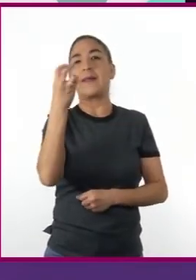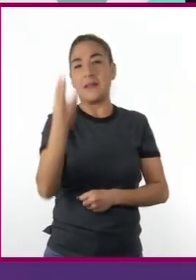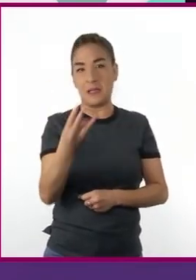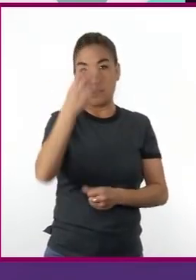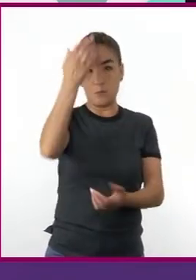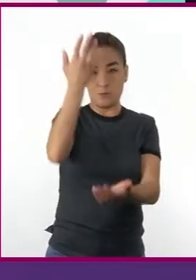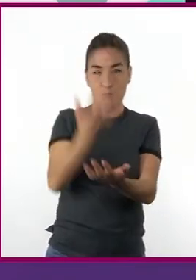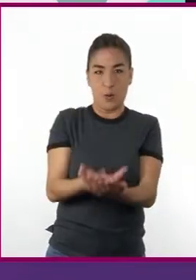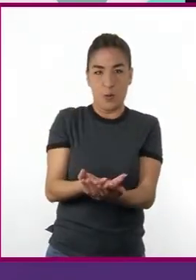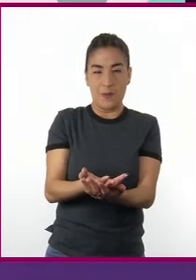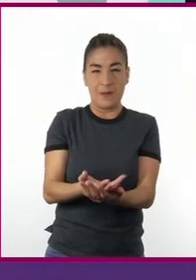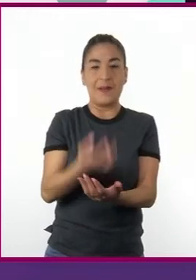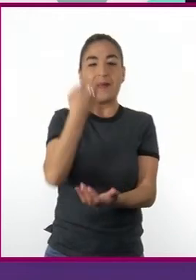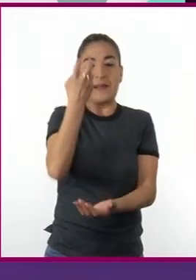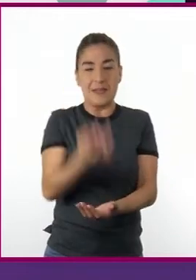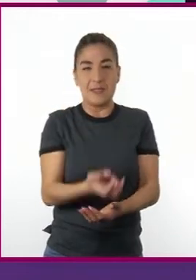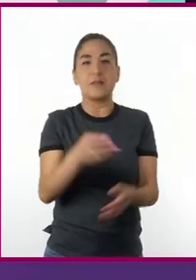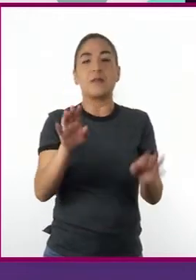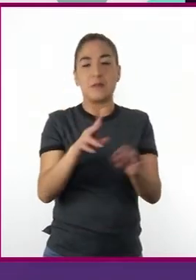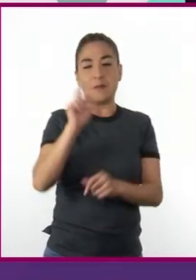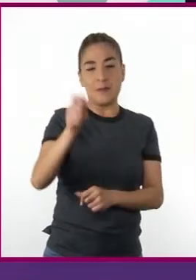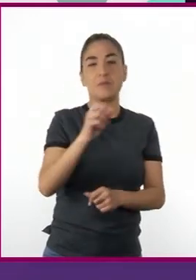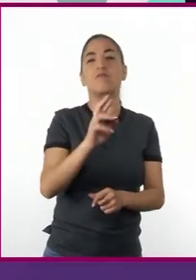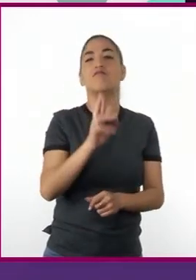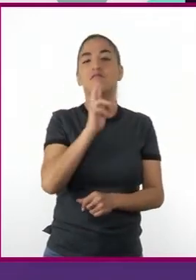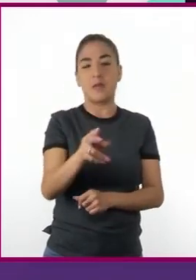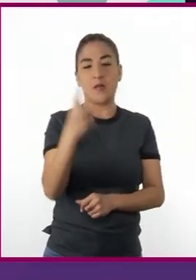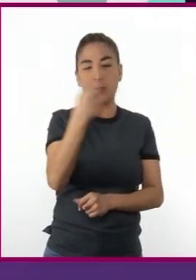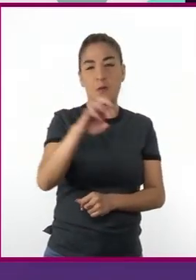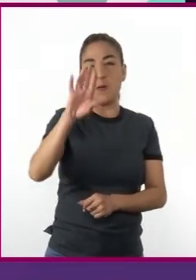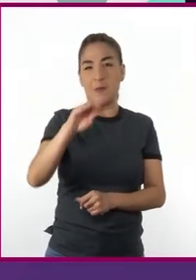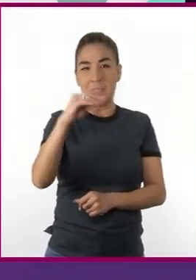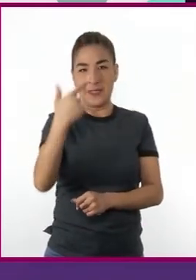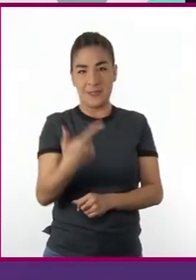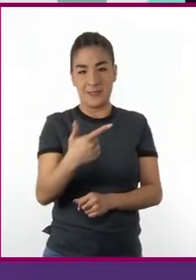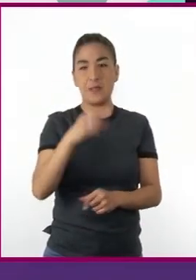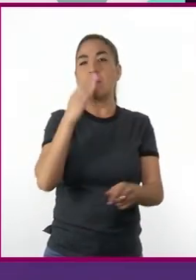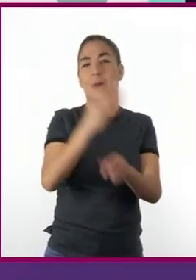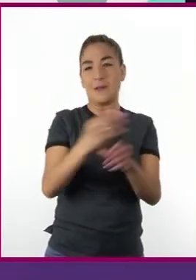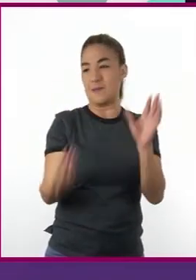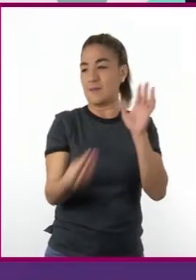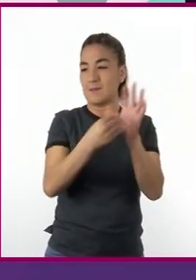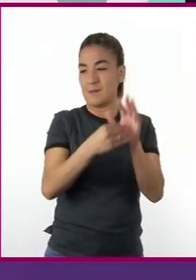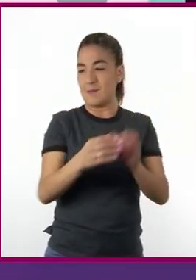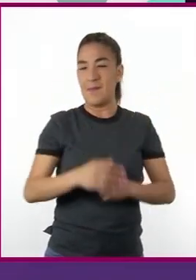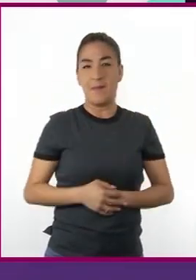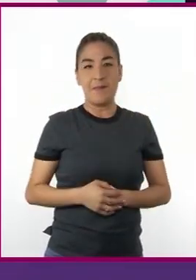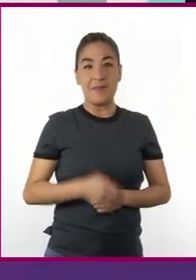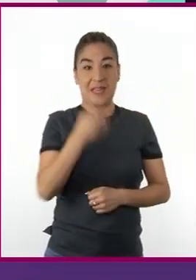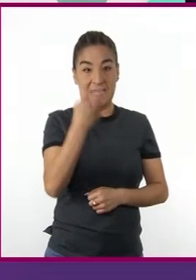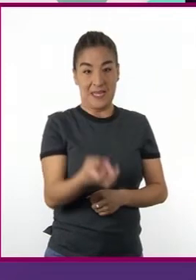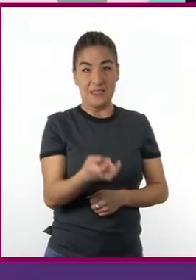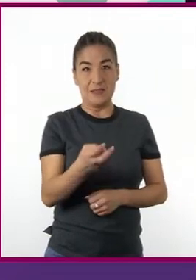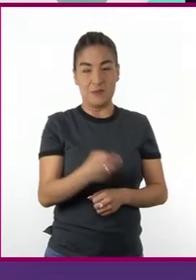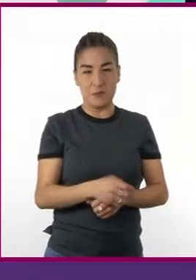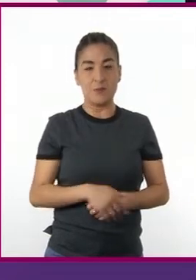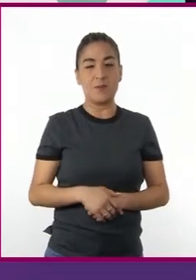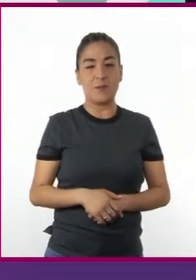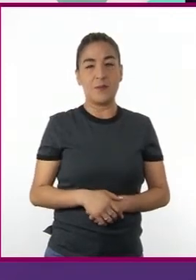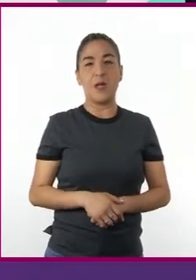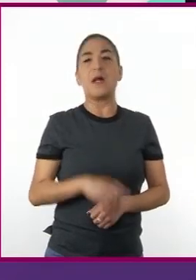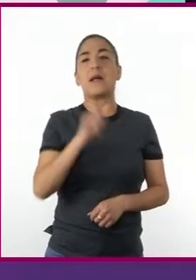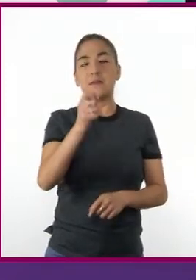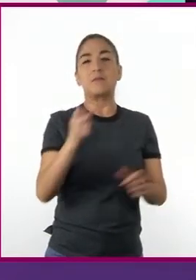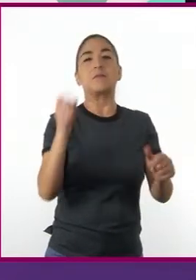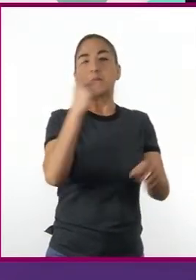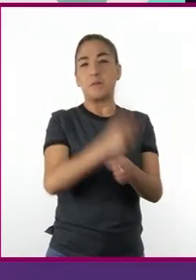total de 297 metros, y lo colocamos en la tabla. De esta forma, ya obtuvimos nuestro